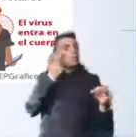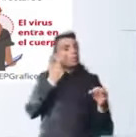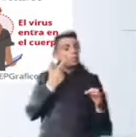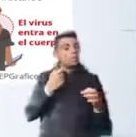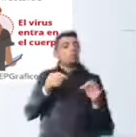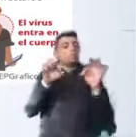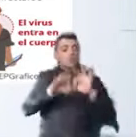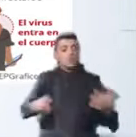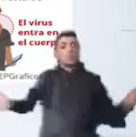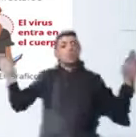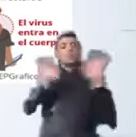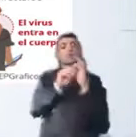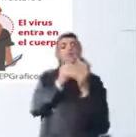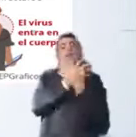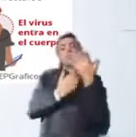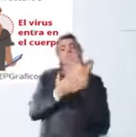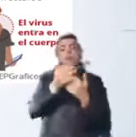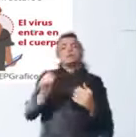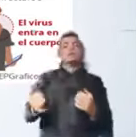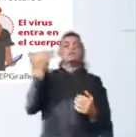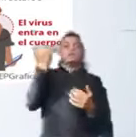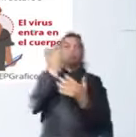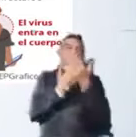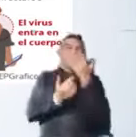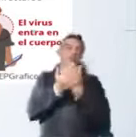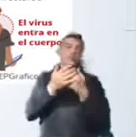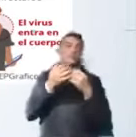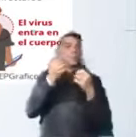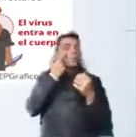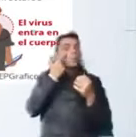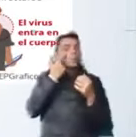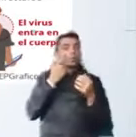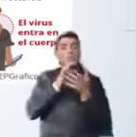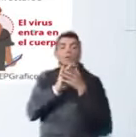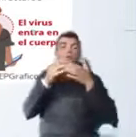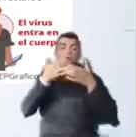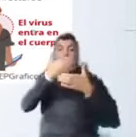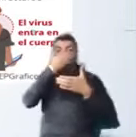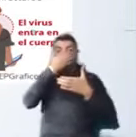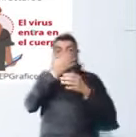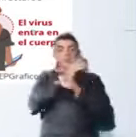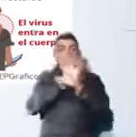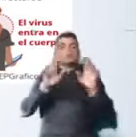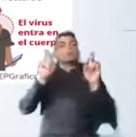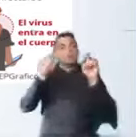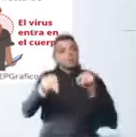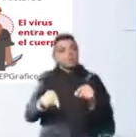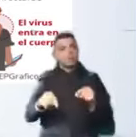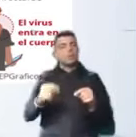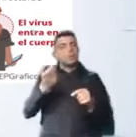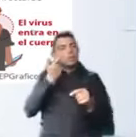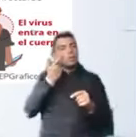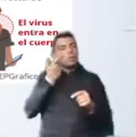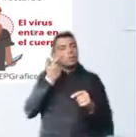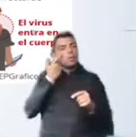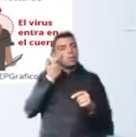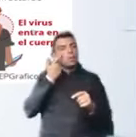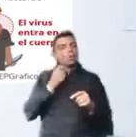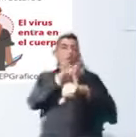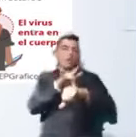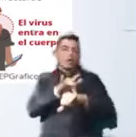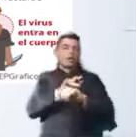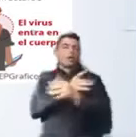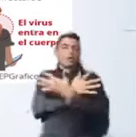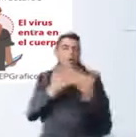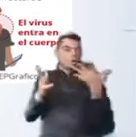lavarnos las manos, definitivamente sí es importante no solo el tapaboca, sino tratar de tocar la menor cantidad de